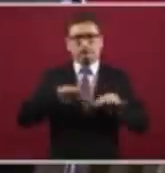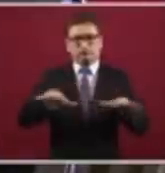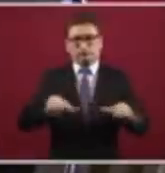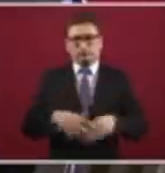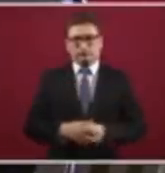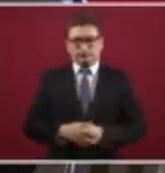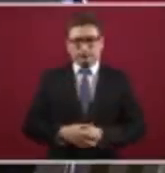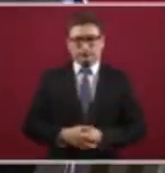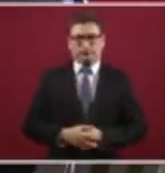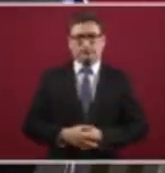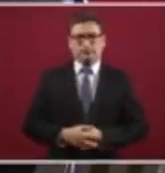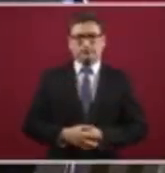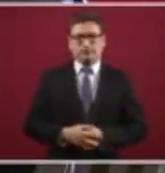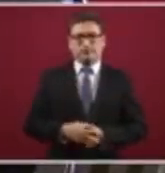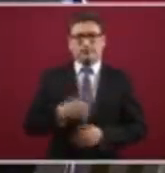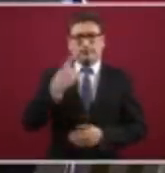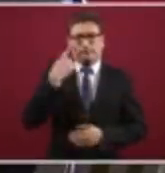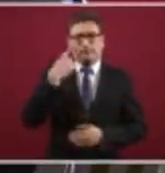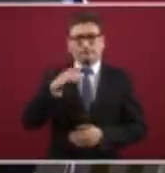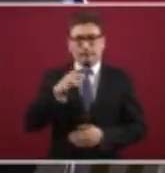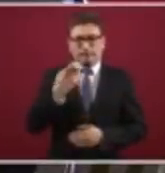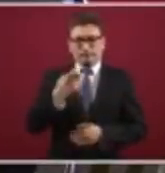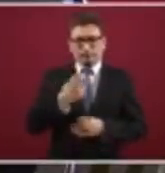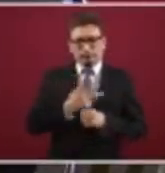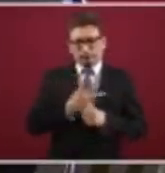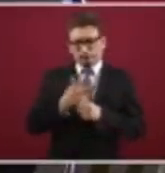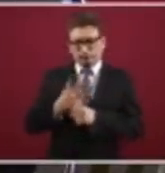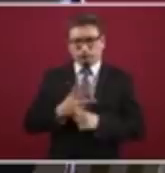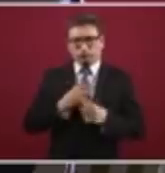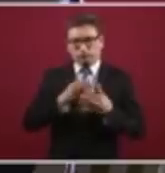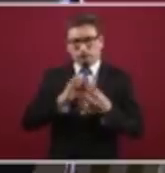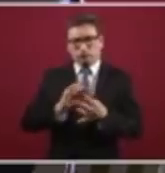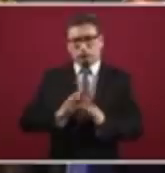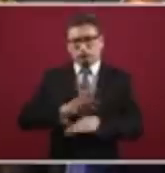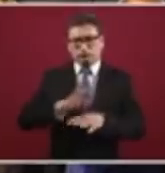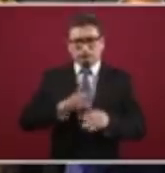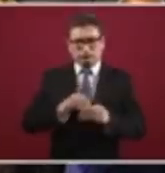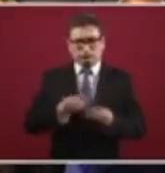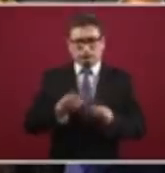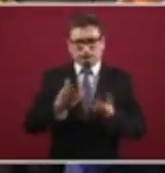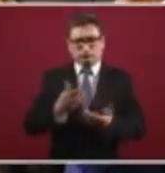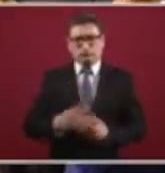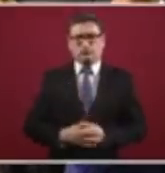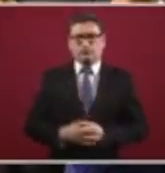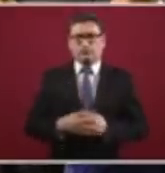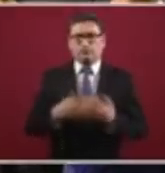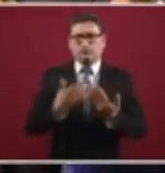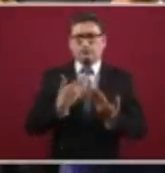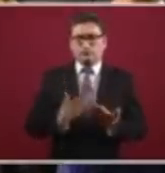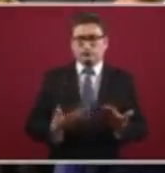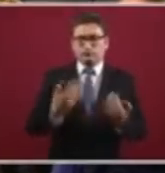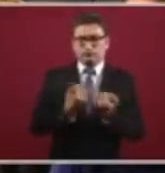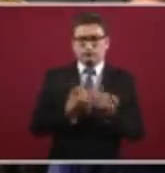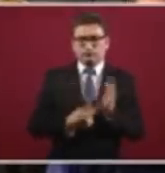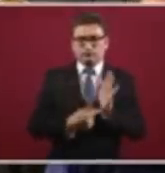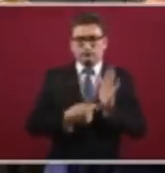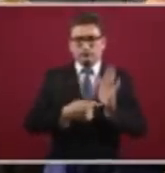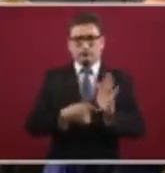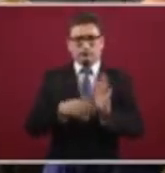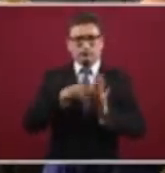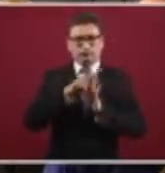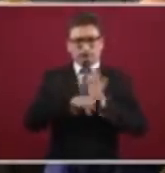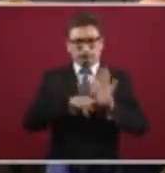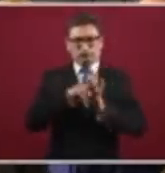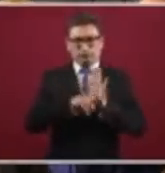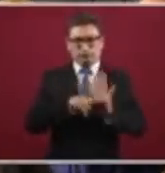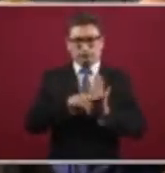comunicación para hacer este proceso de rendición de cuentas vamos a presentar primero el promocional de este vídeo que